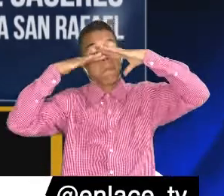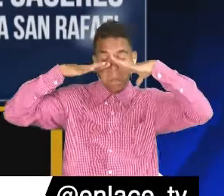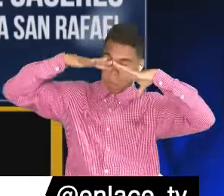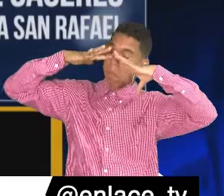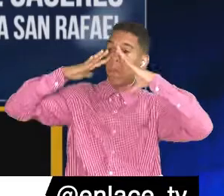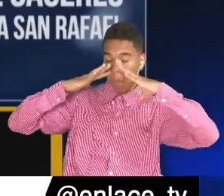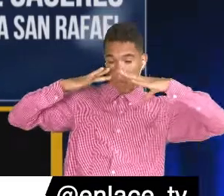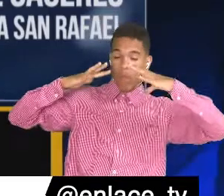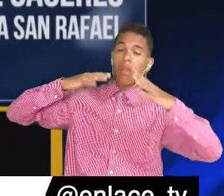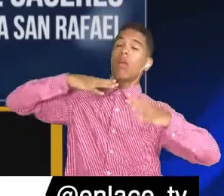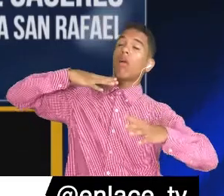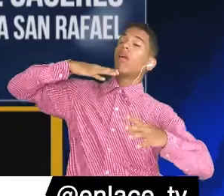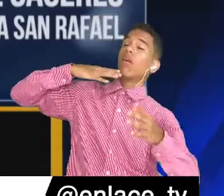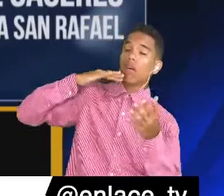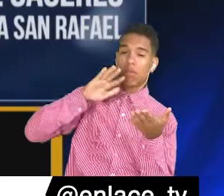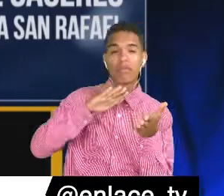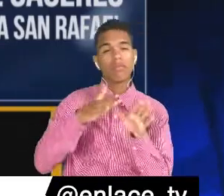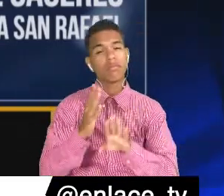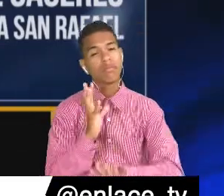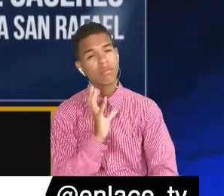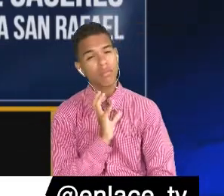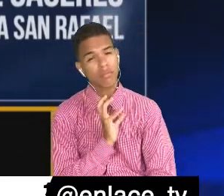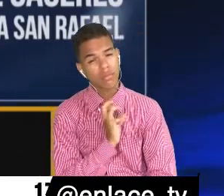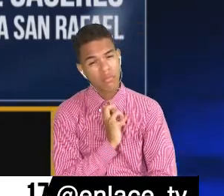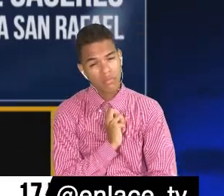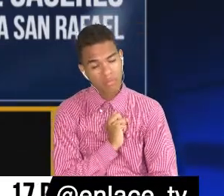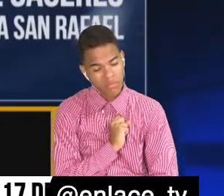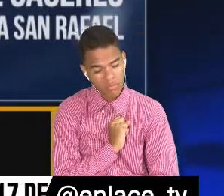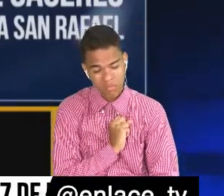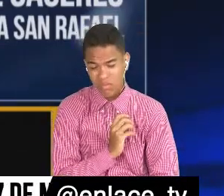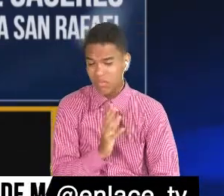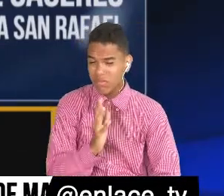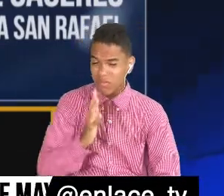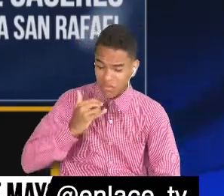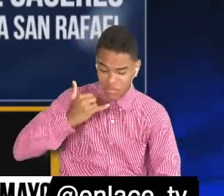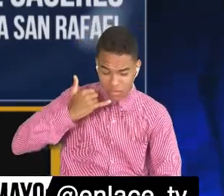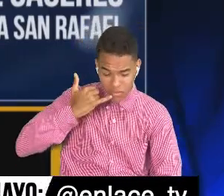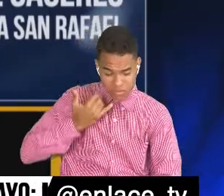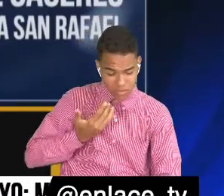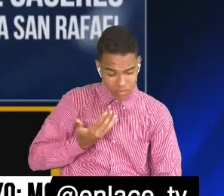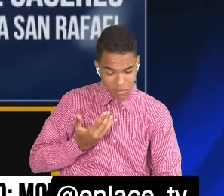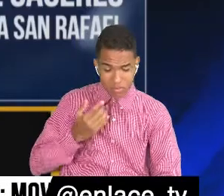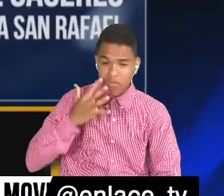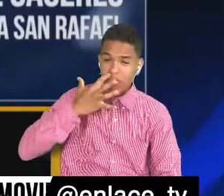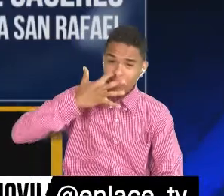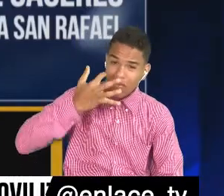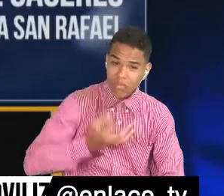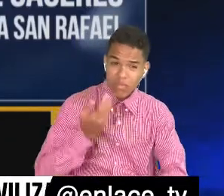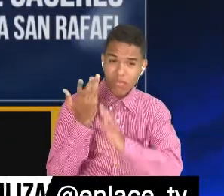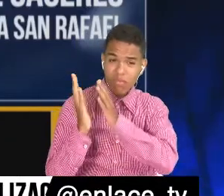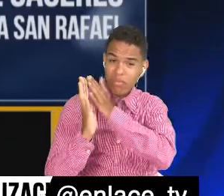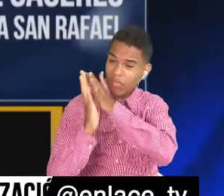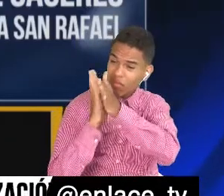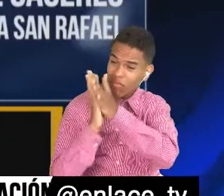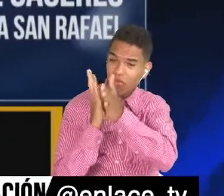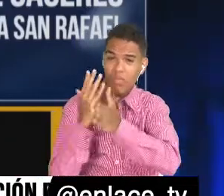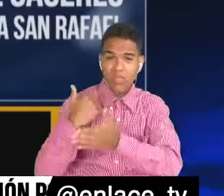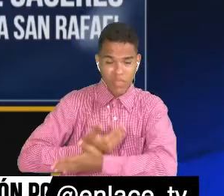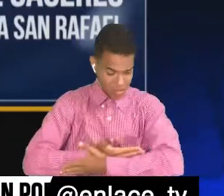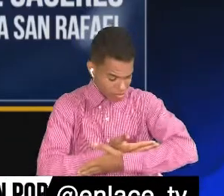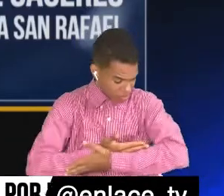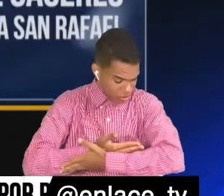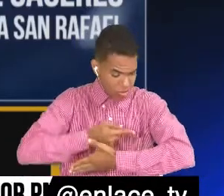esa trágica noticia en donde me manifestaban que efectivamente, como ustedes lo han dicho, un